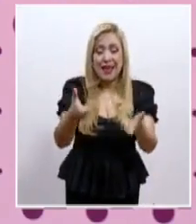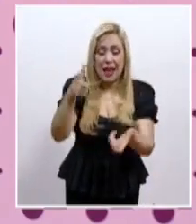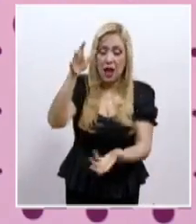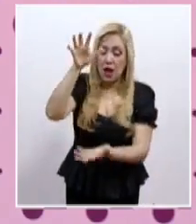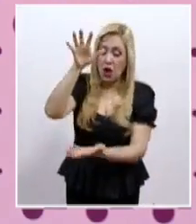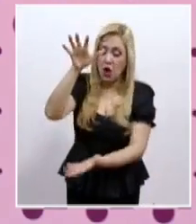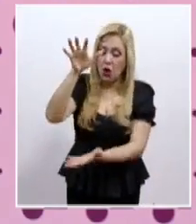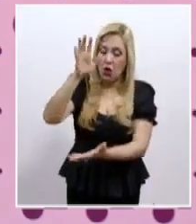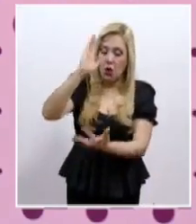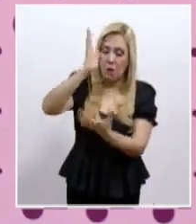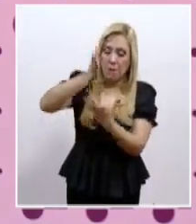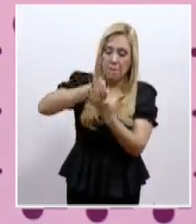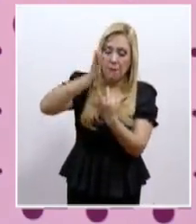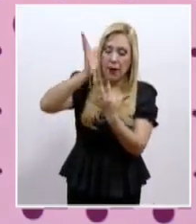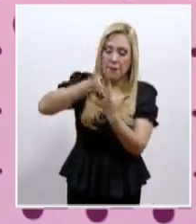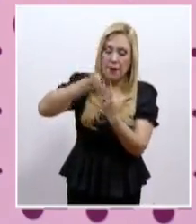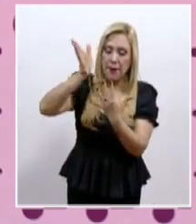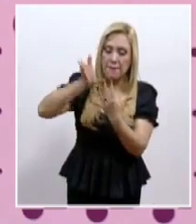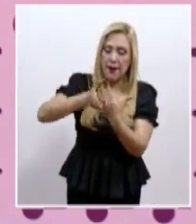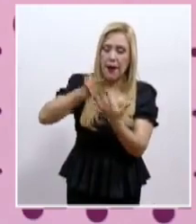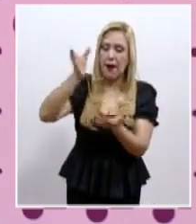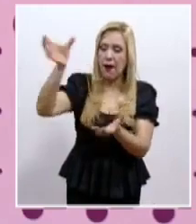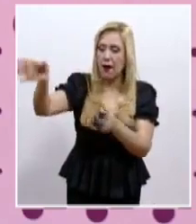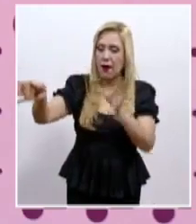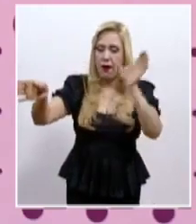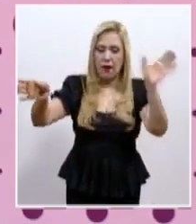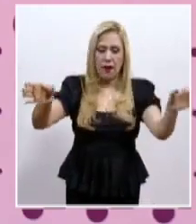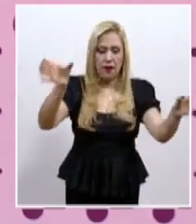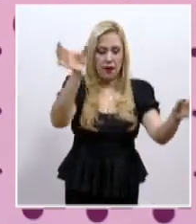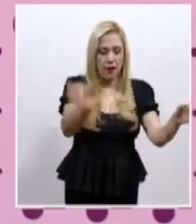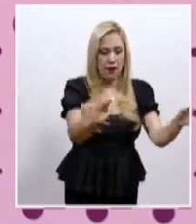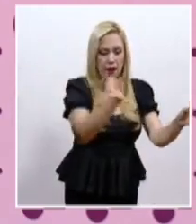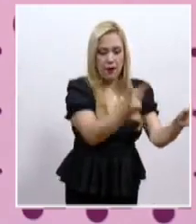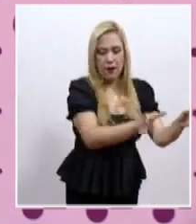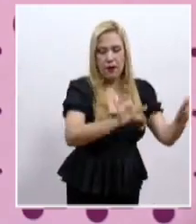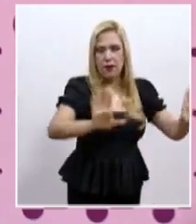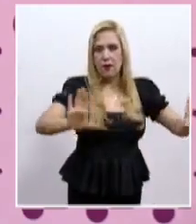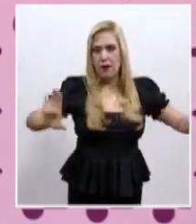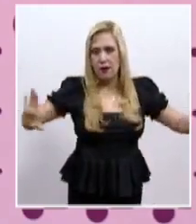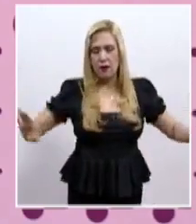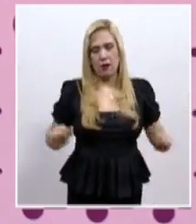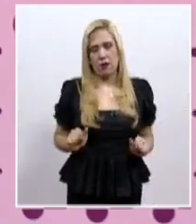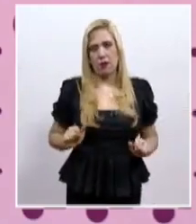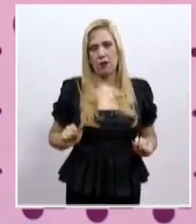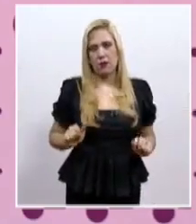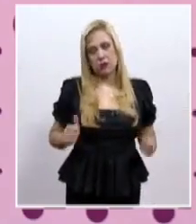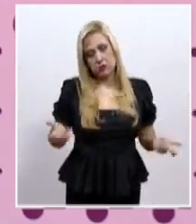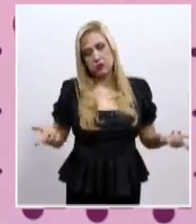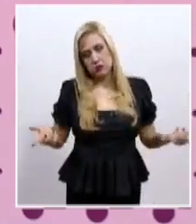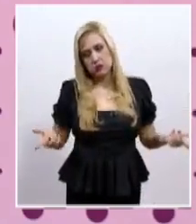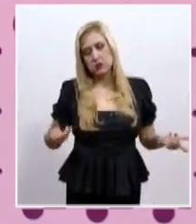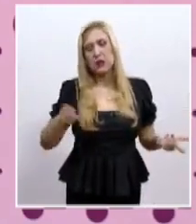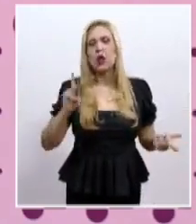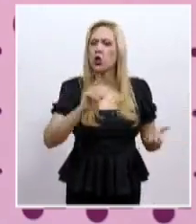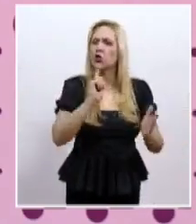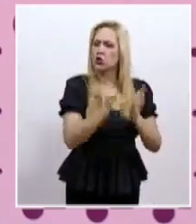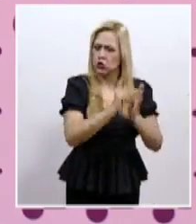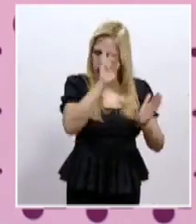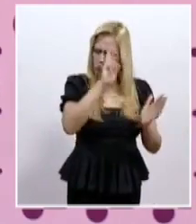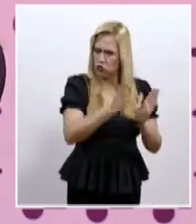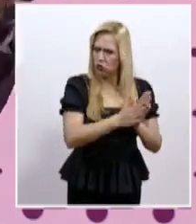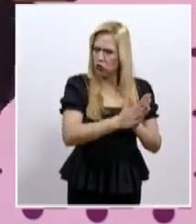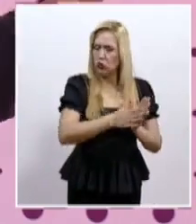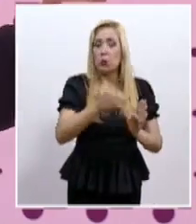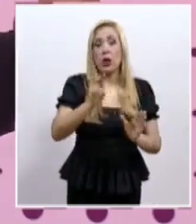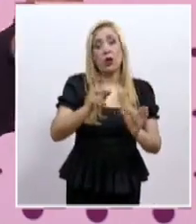Lo podríamos decir en otros términos, pero hay nociones del Estado que solo quieren garantizar Estado de Derecho y no quieren redistribución porque consideran que eso